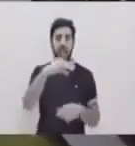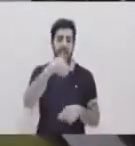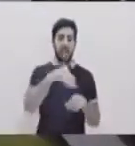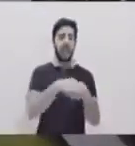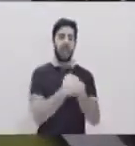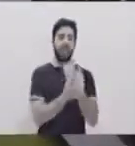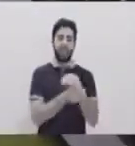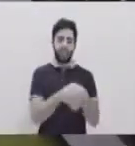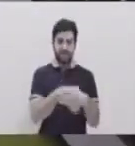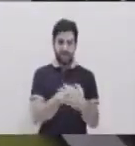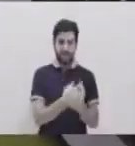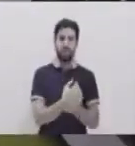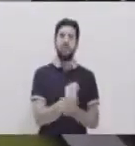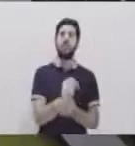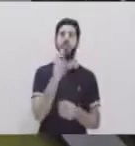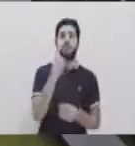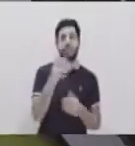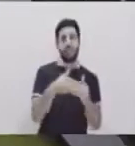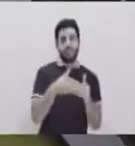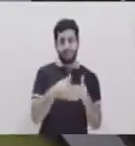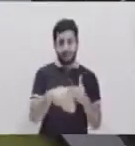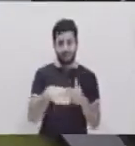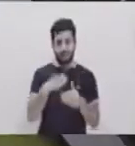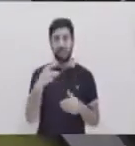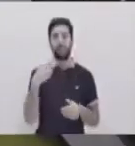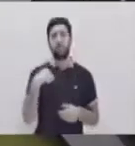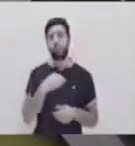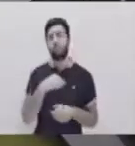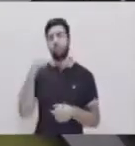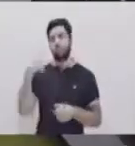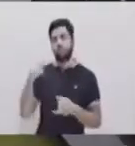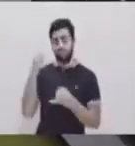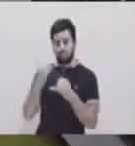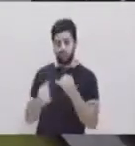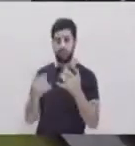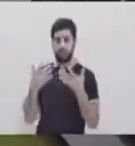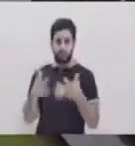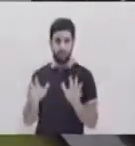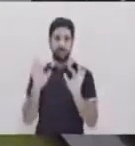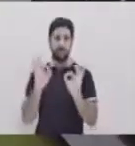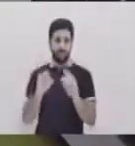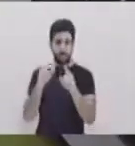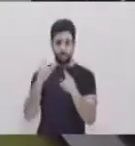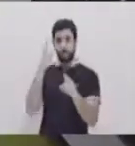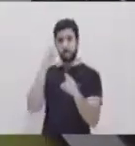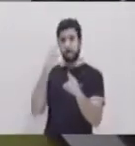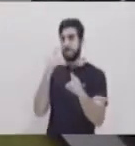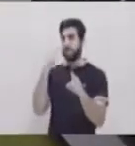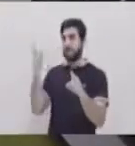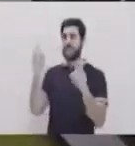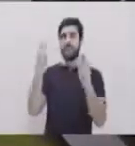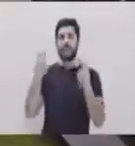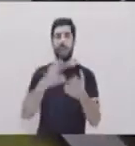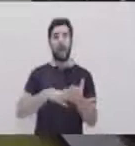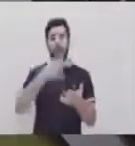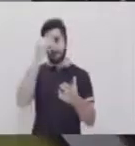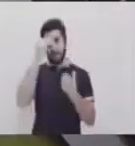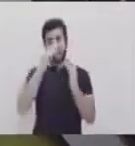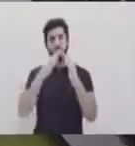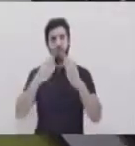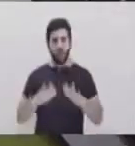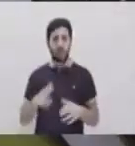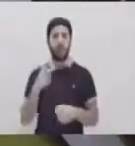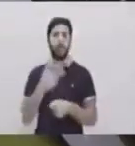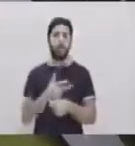lavarse las manos constantemente. Es así como llegamos al final del segmento de Ciencias Naturales. Y no olviden seguirnos en nuestras redes sociales como Aprendo en